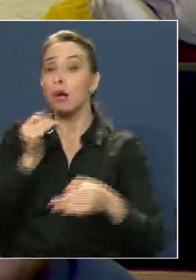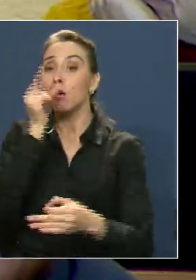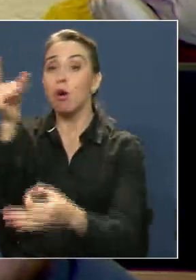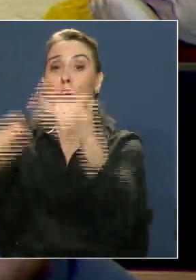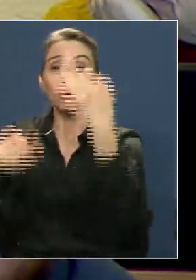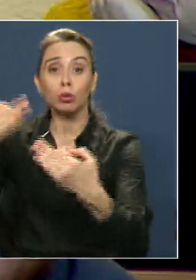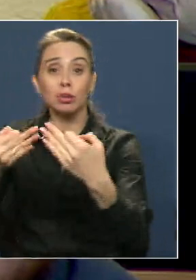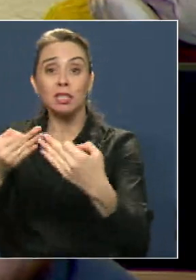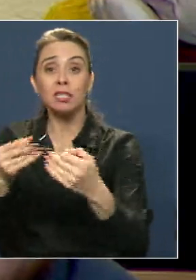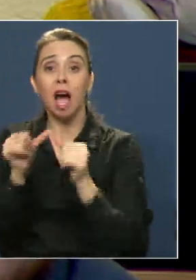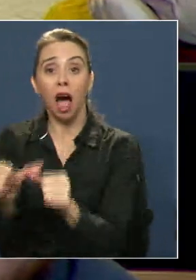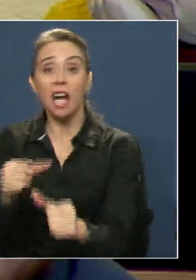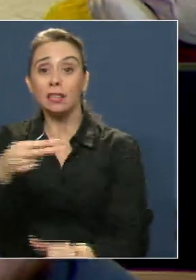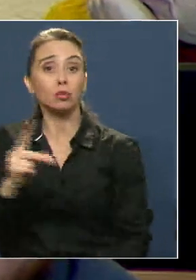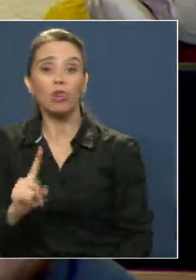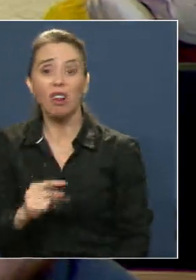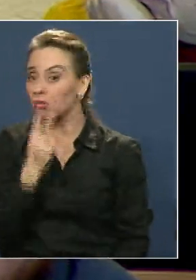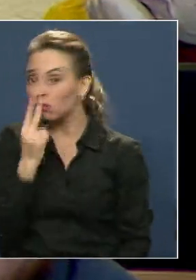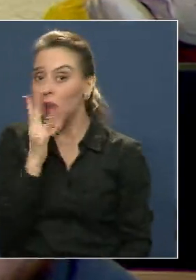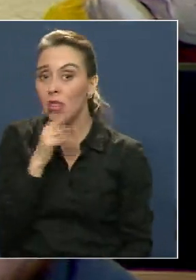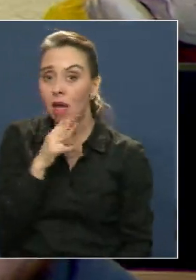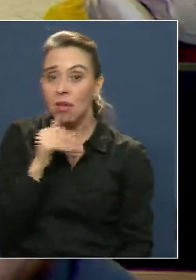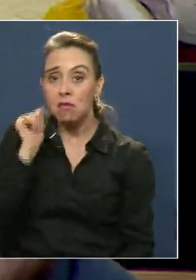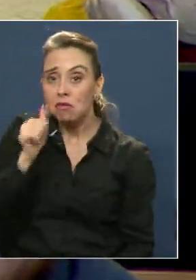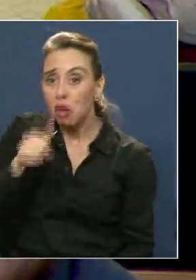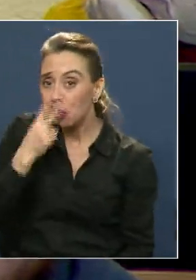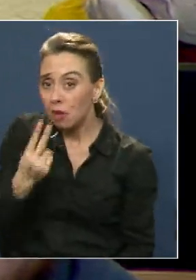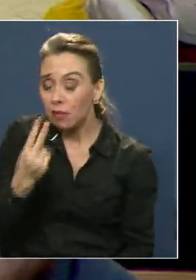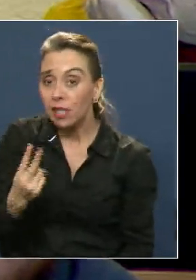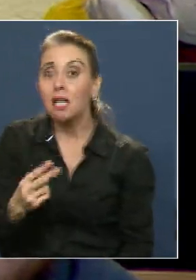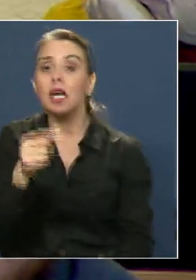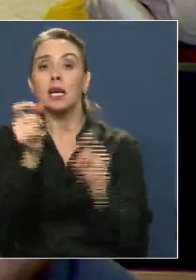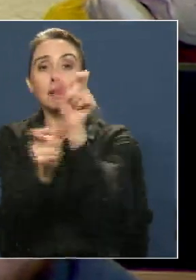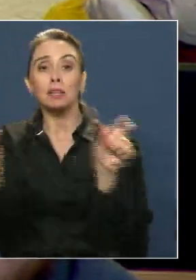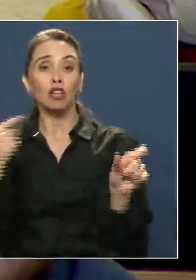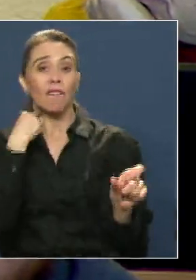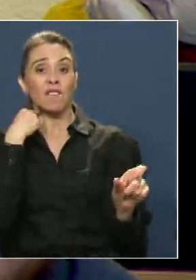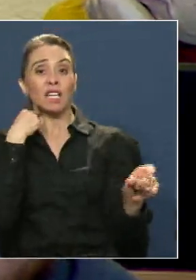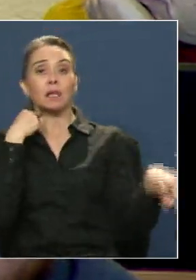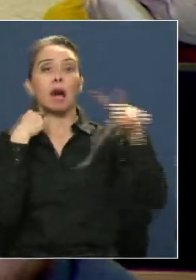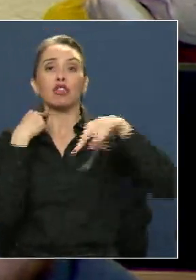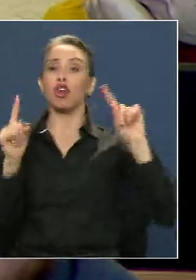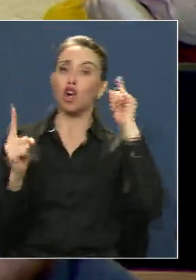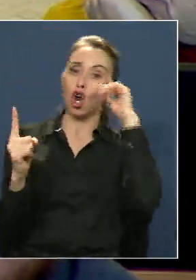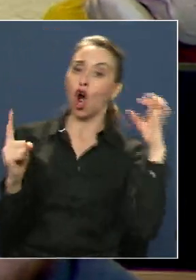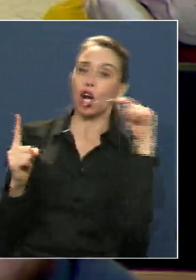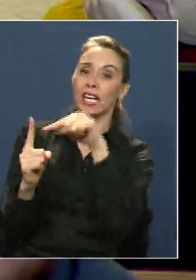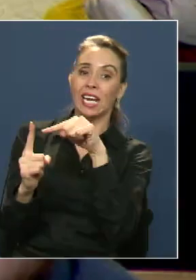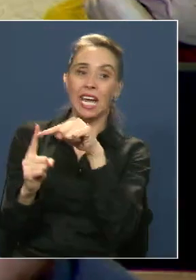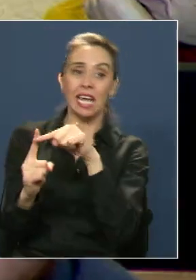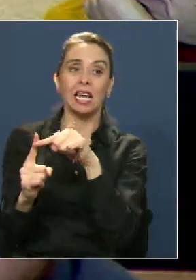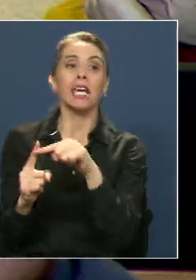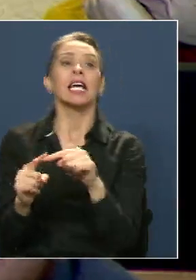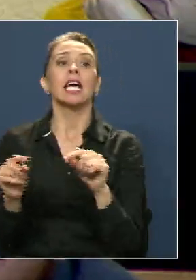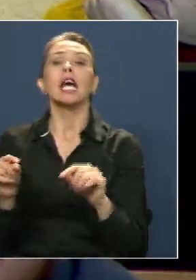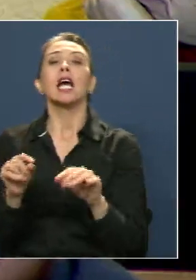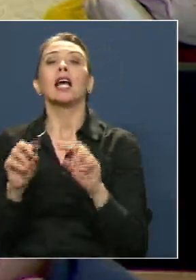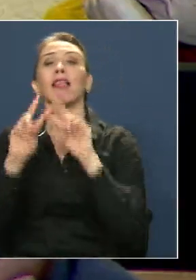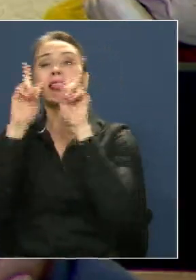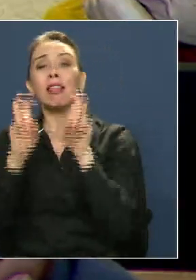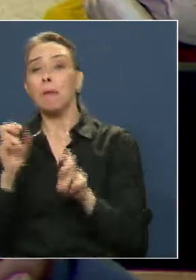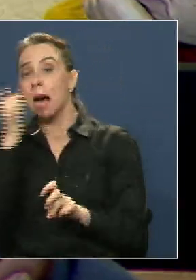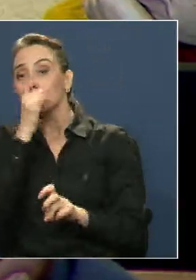expande cada día y viene acompañada de una cultura de descrédito a las víctimas que lo viven. Los trapos sucios se lavan en